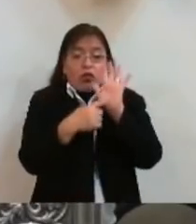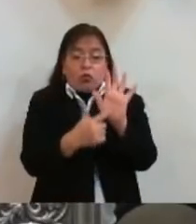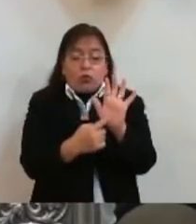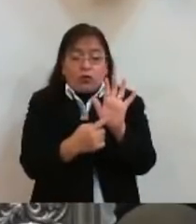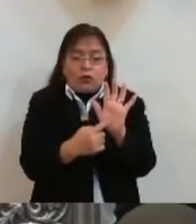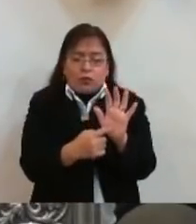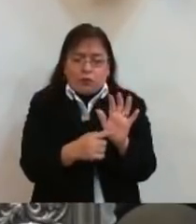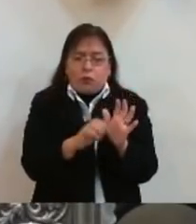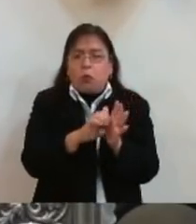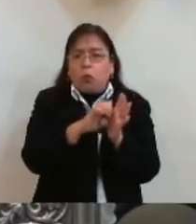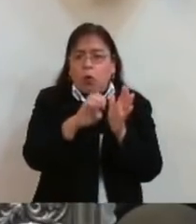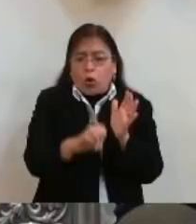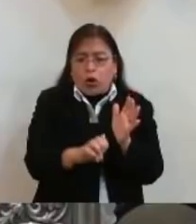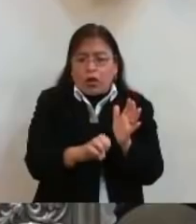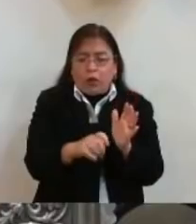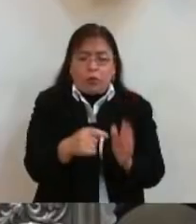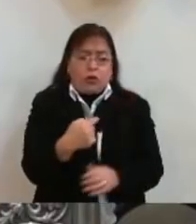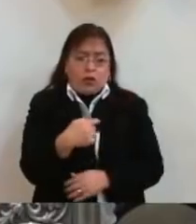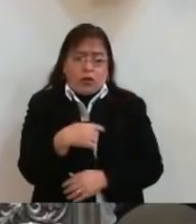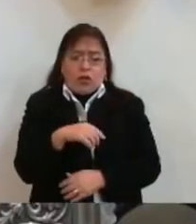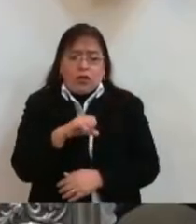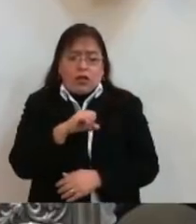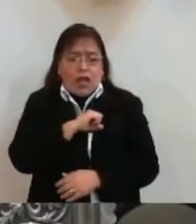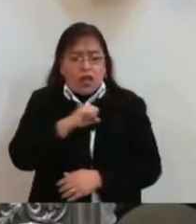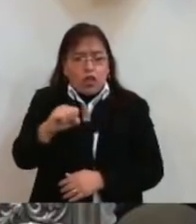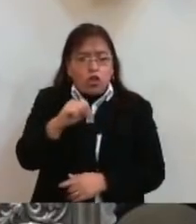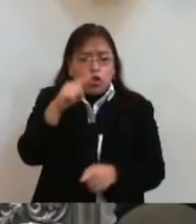odio nos propone el amor.